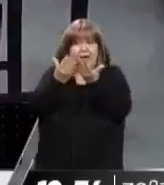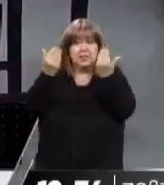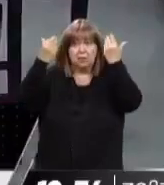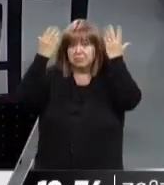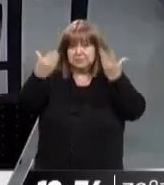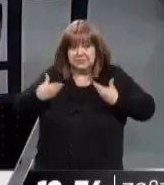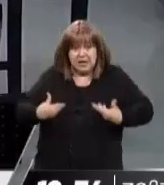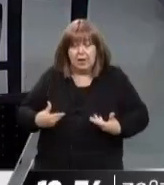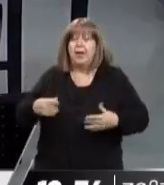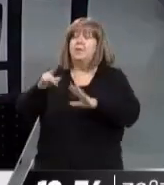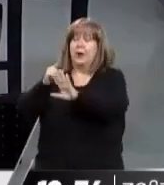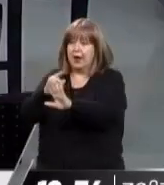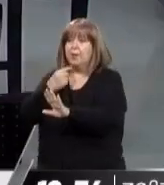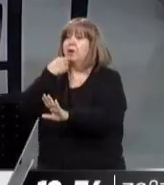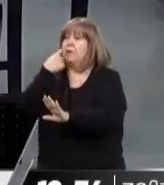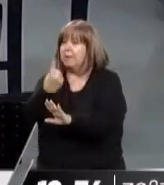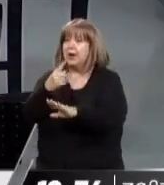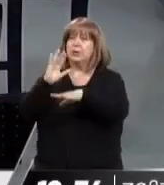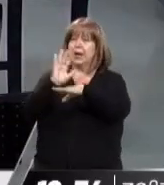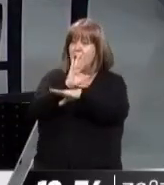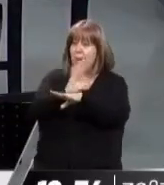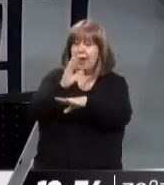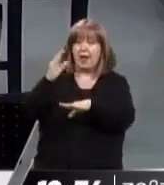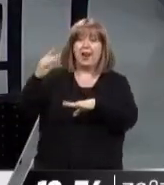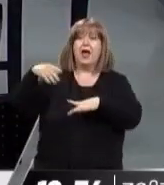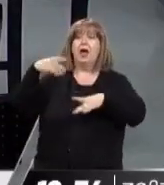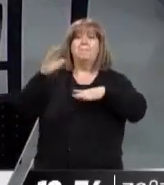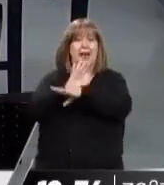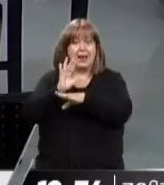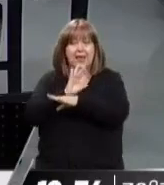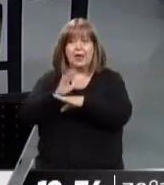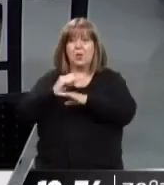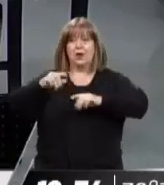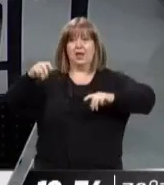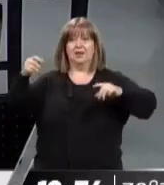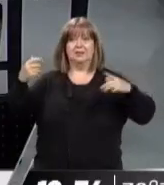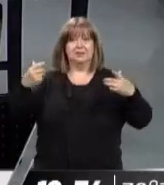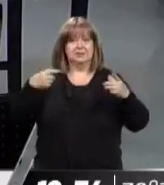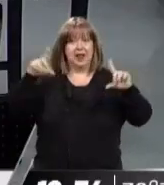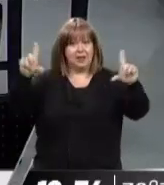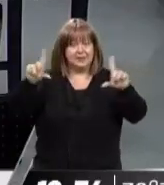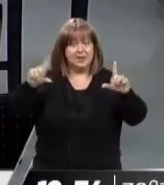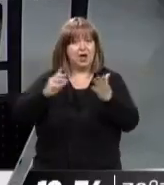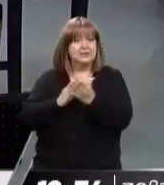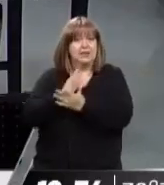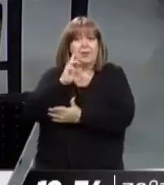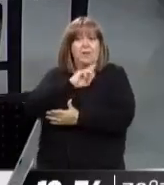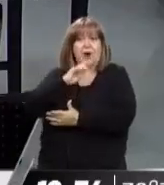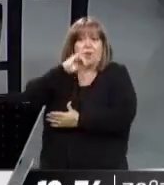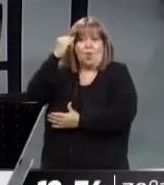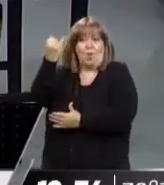la publicidad, en las novelas, en el cine, en gran parte de todo lo que es consumo masivo cultural, aparece un tipo